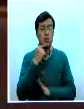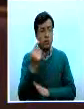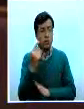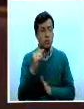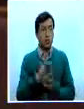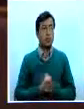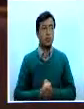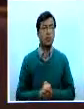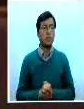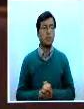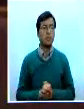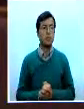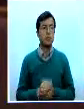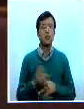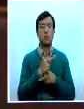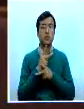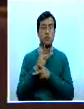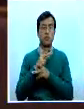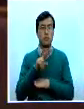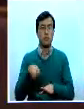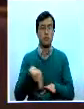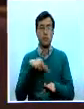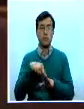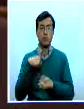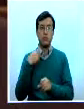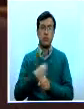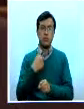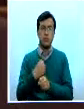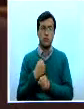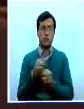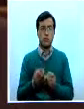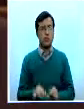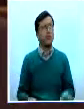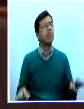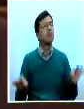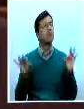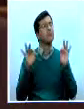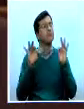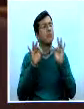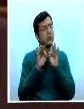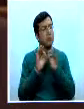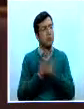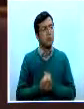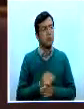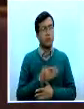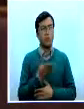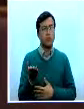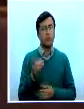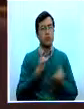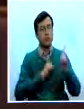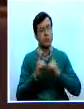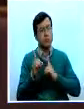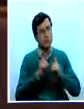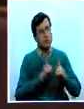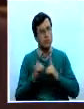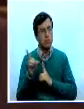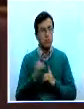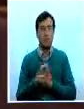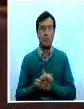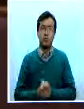el consejo nacional del trabajo porque es importante porque éste es del espacio para el diálogo tripartito entre